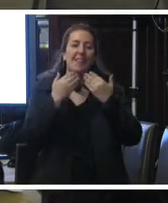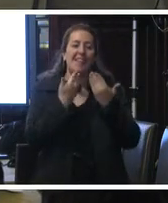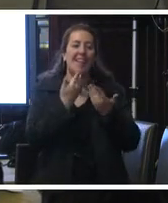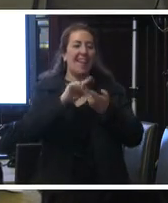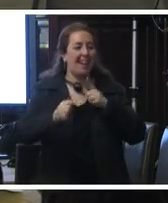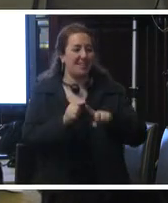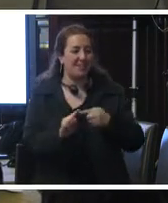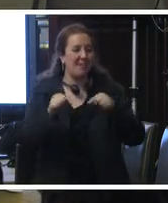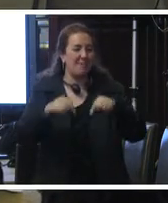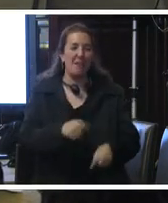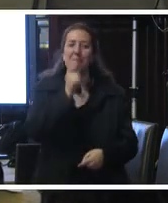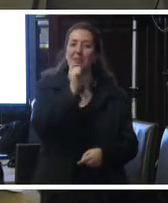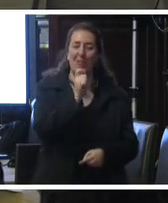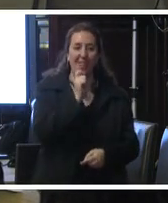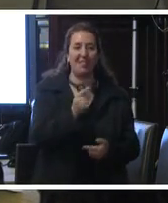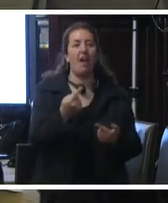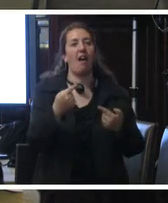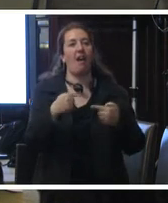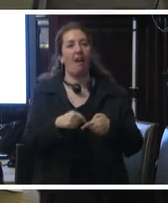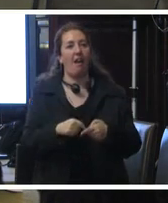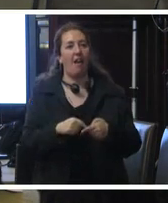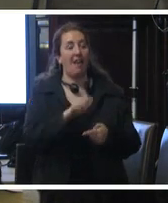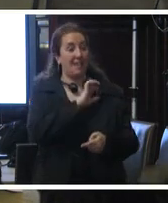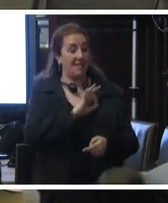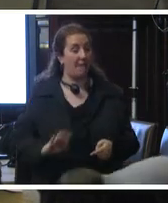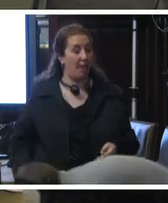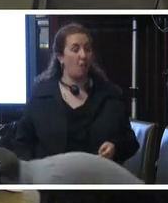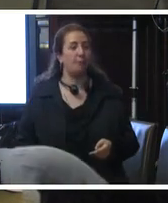mencionaron a una periodista en Salvador